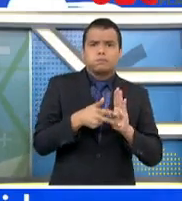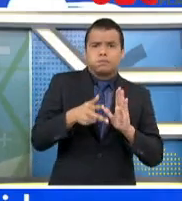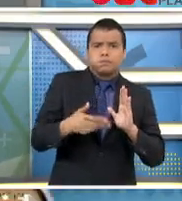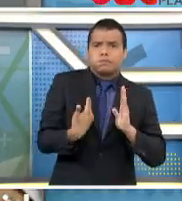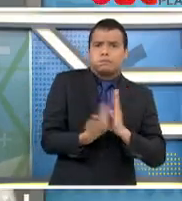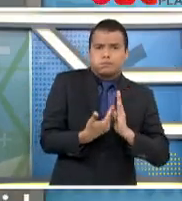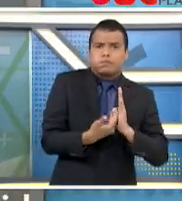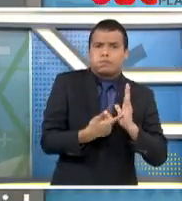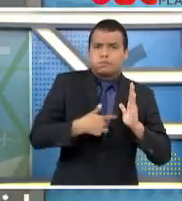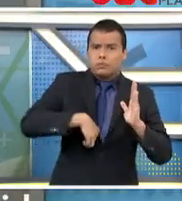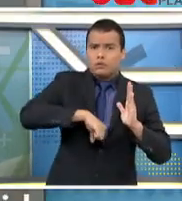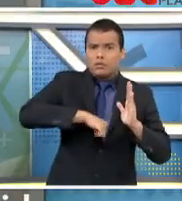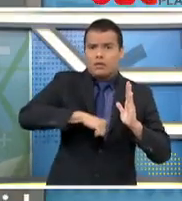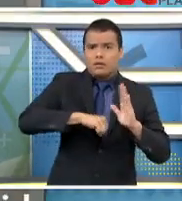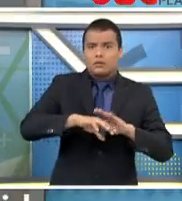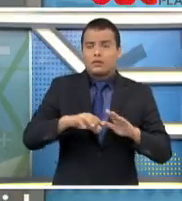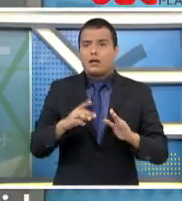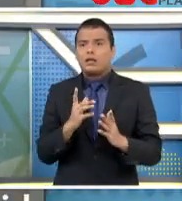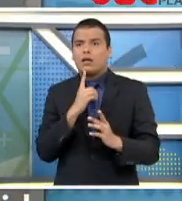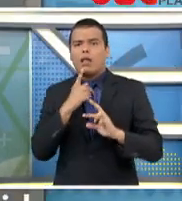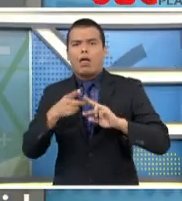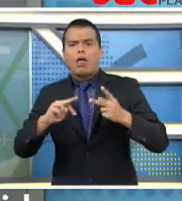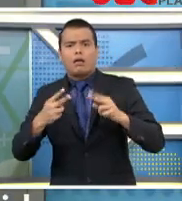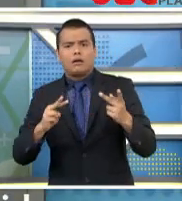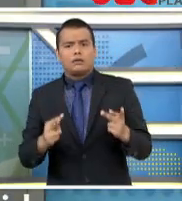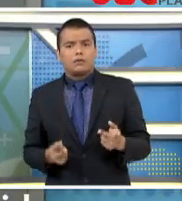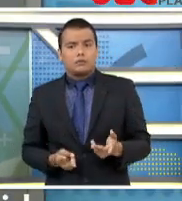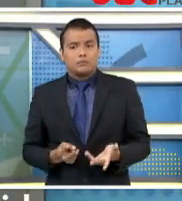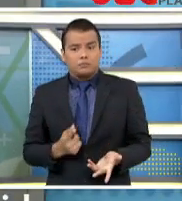constitución colombiana. No es mentira lo que estamos diciendo, aquí está, mire ya,